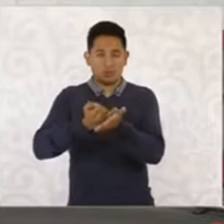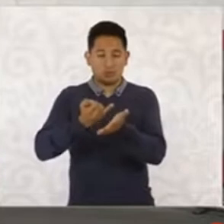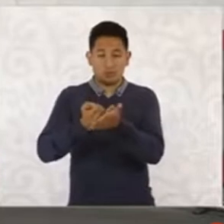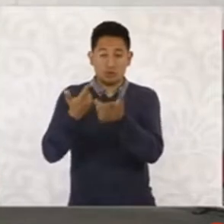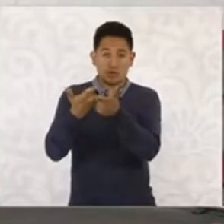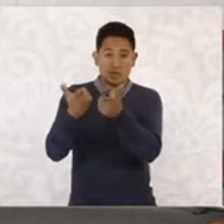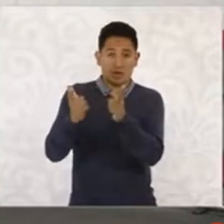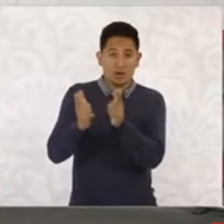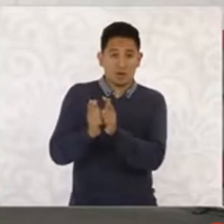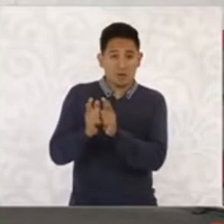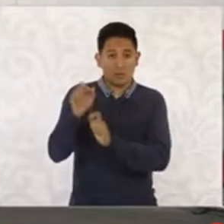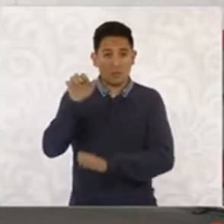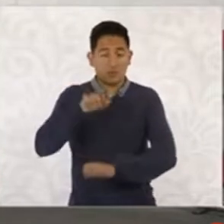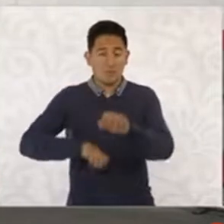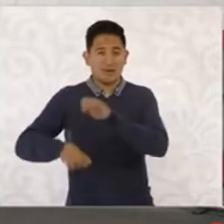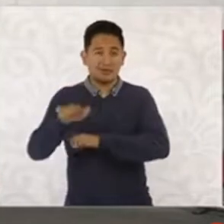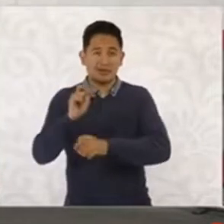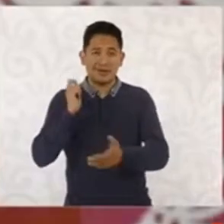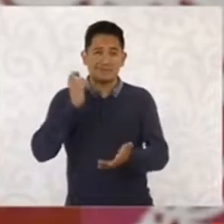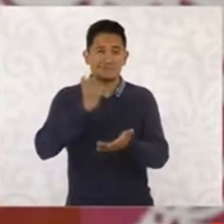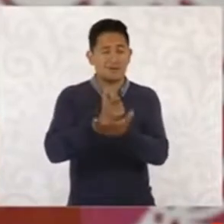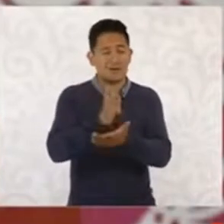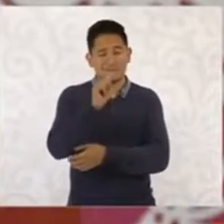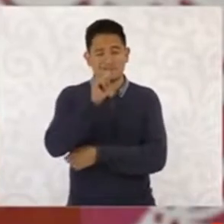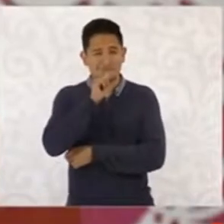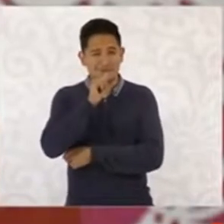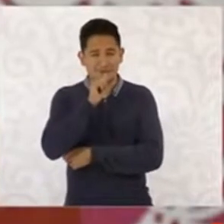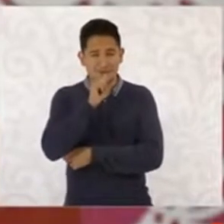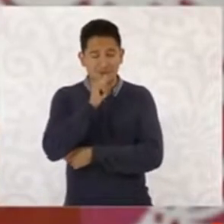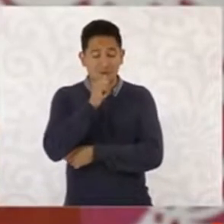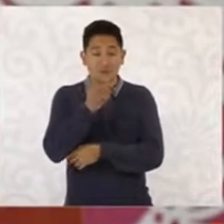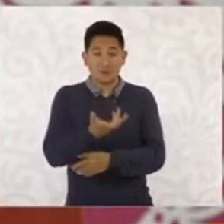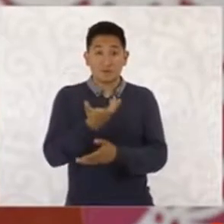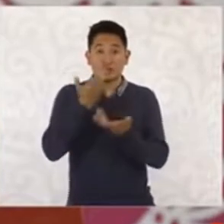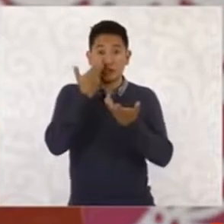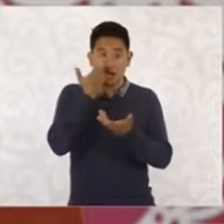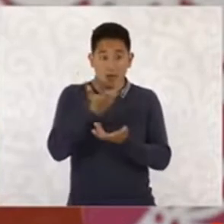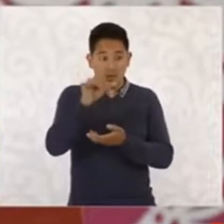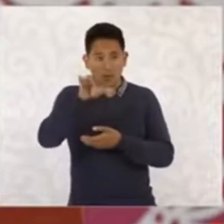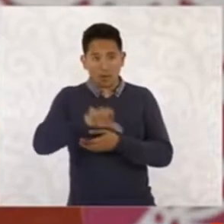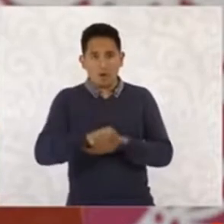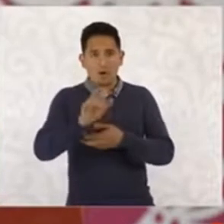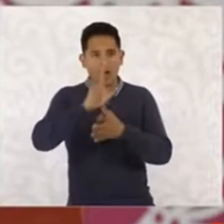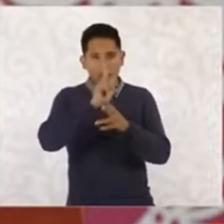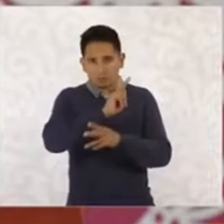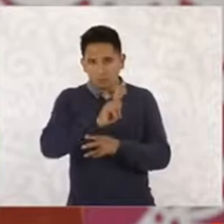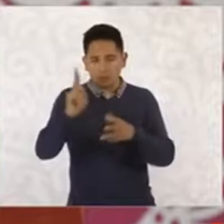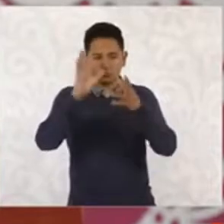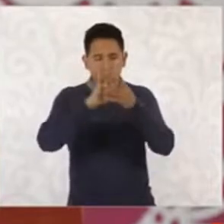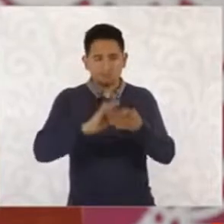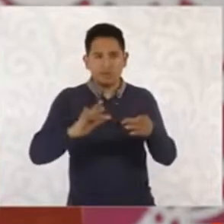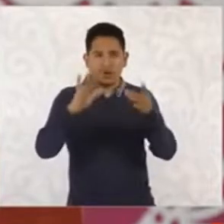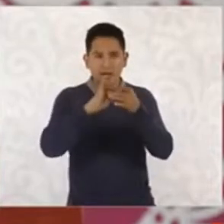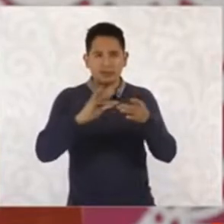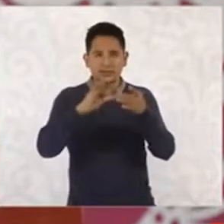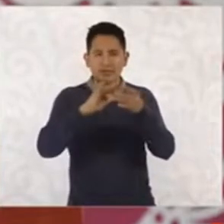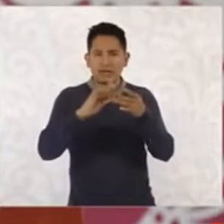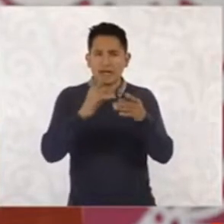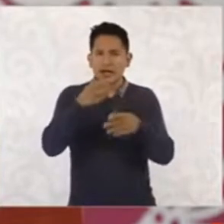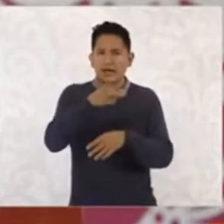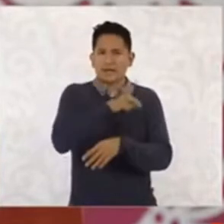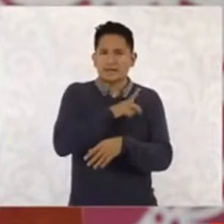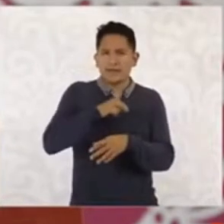voy a platicar cómo se calcula efectivamente y por qué tenemos este